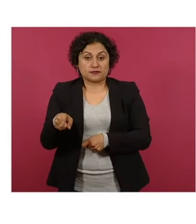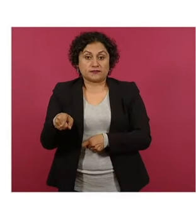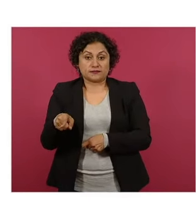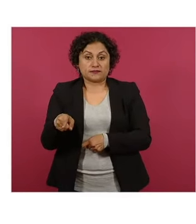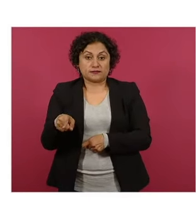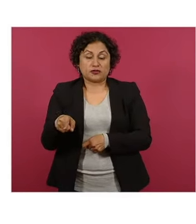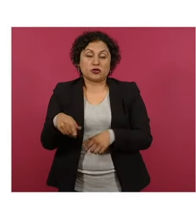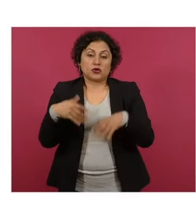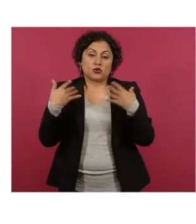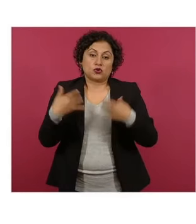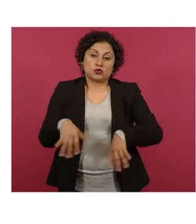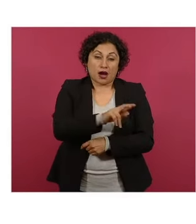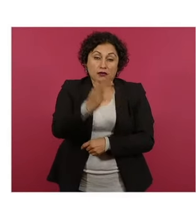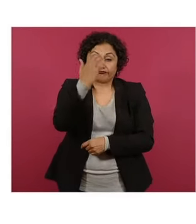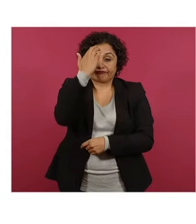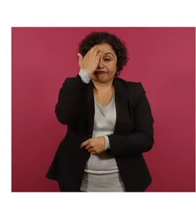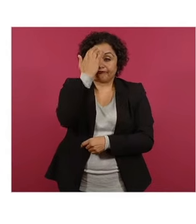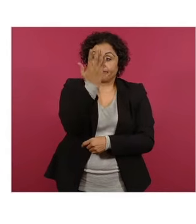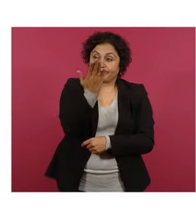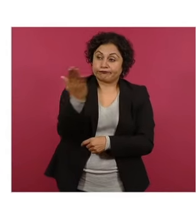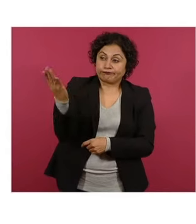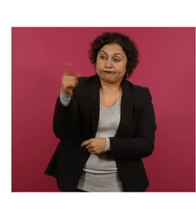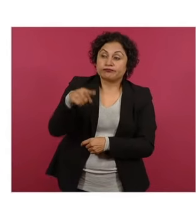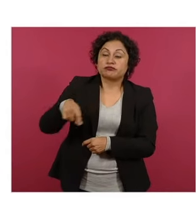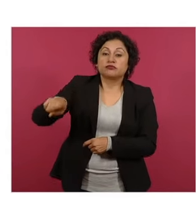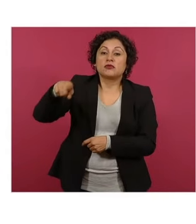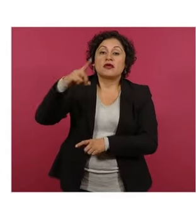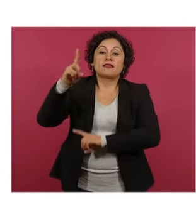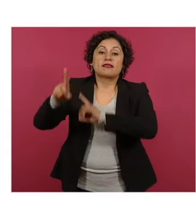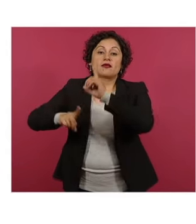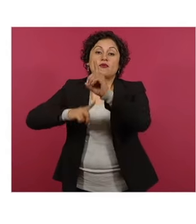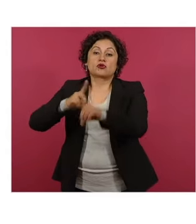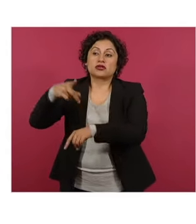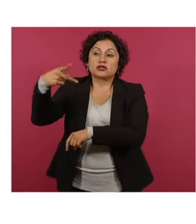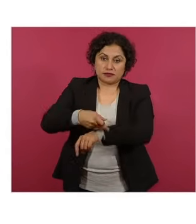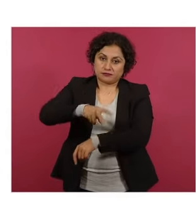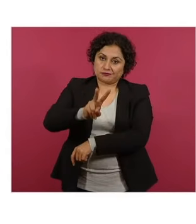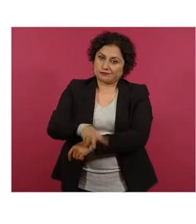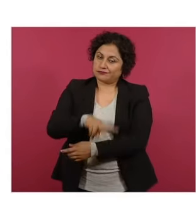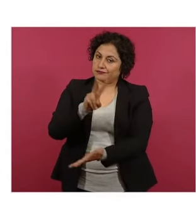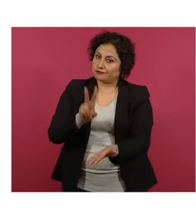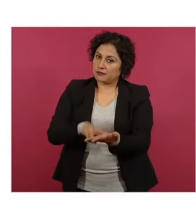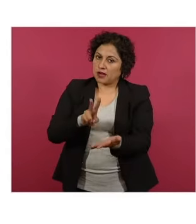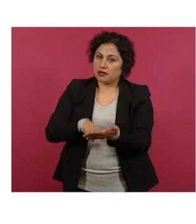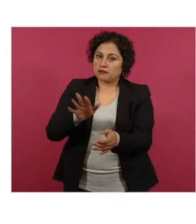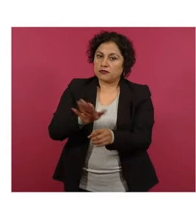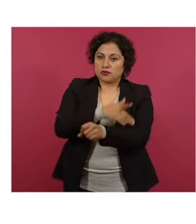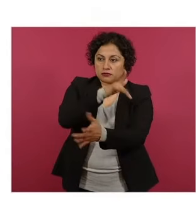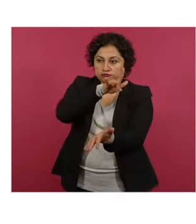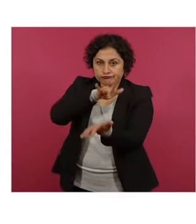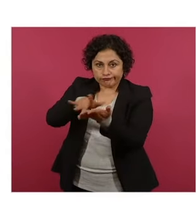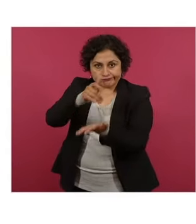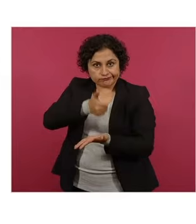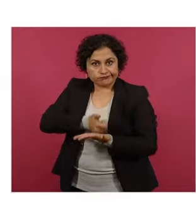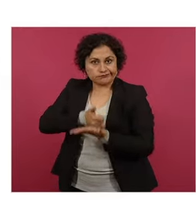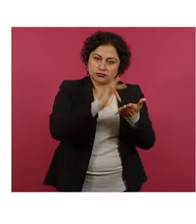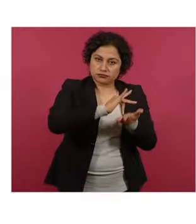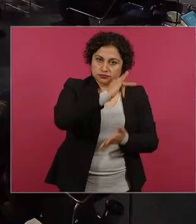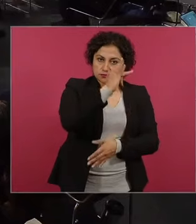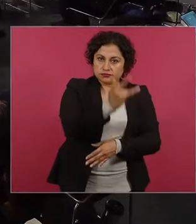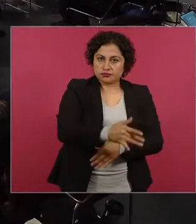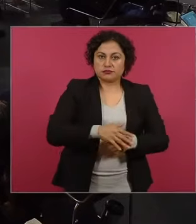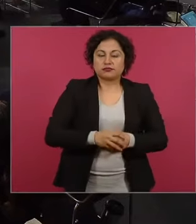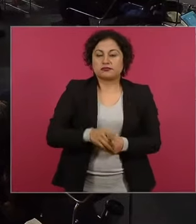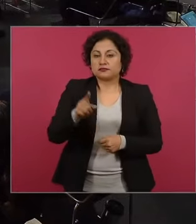Nuestro reconocimiento tanto a familiares de deportistas, que cuentan mucho, porque ayudan, son los que más ayudan, a